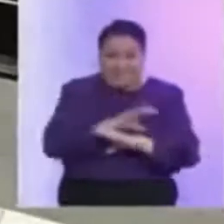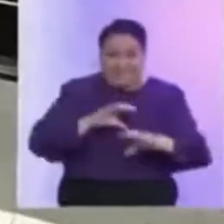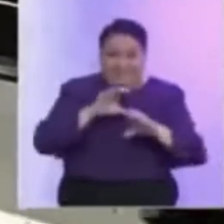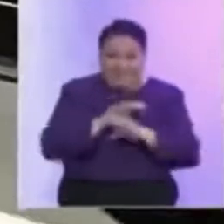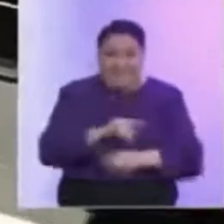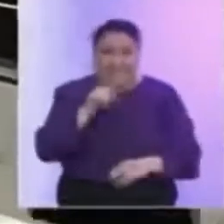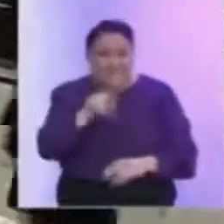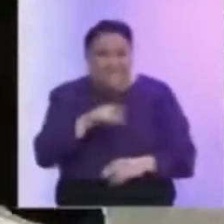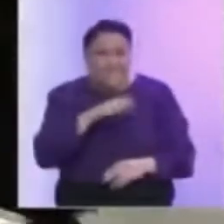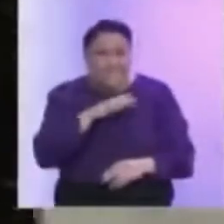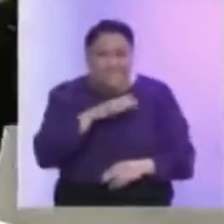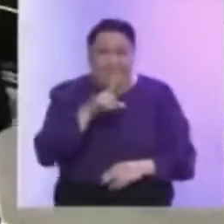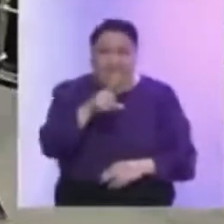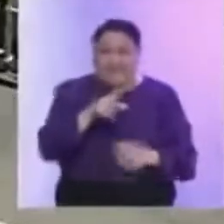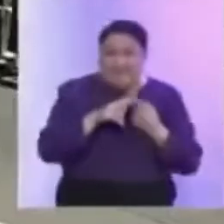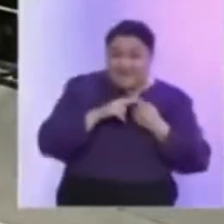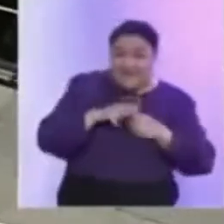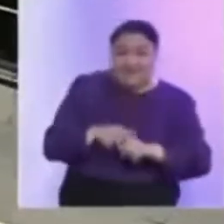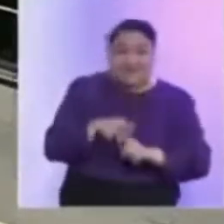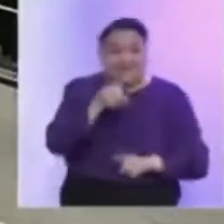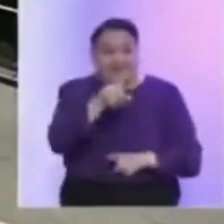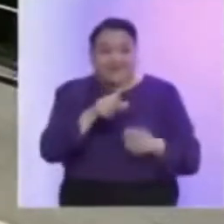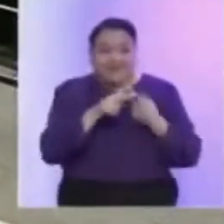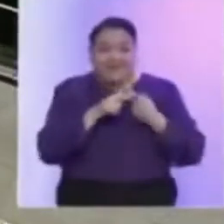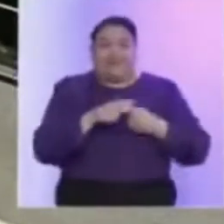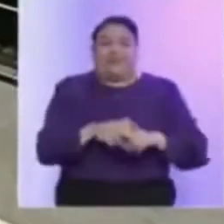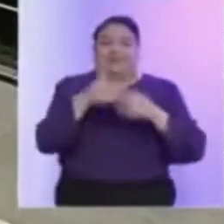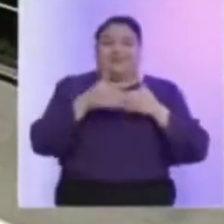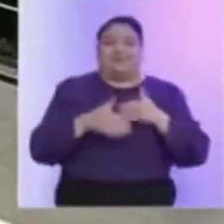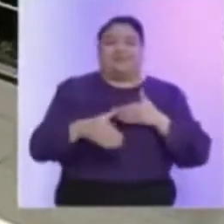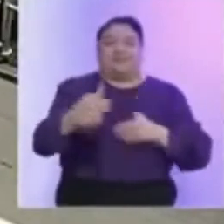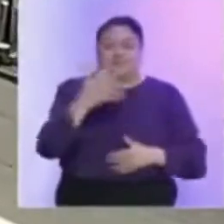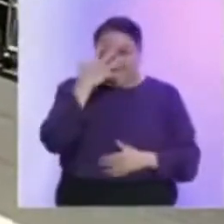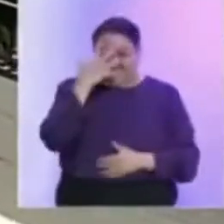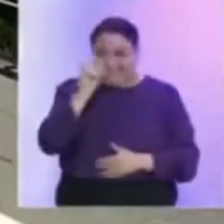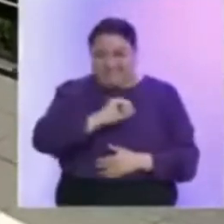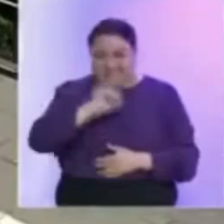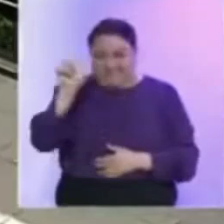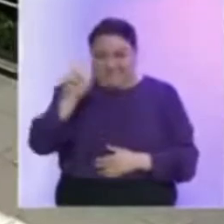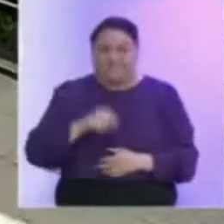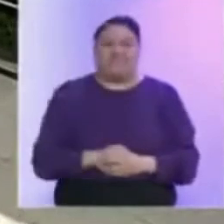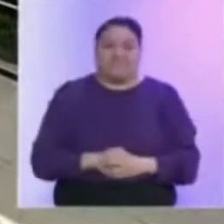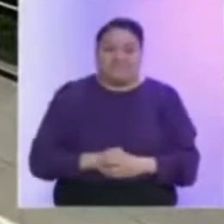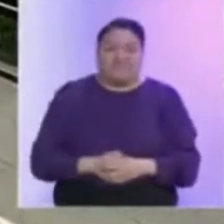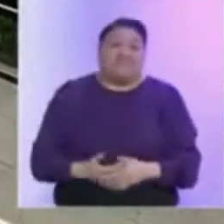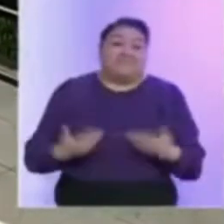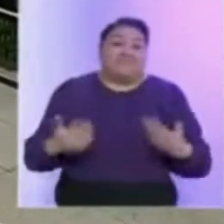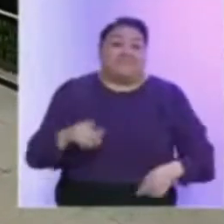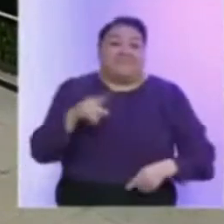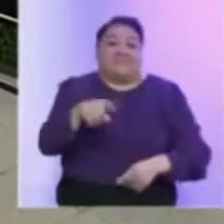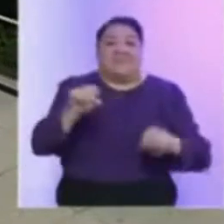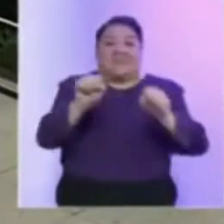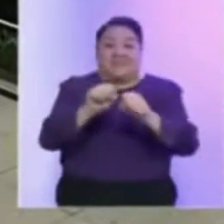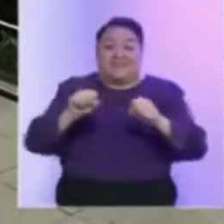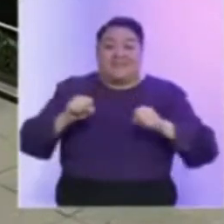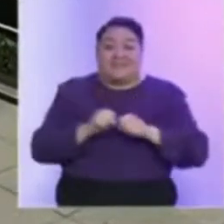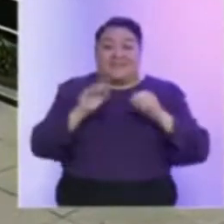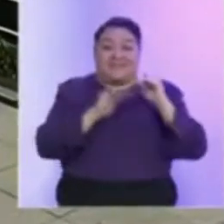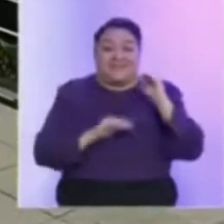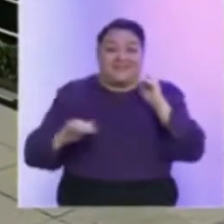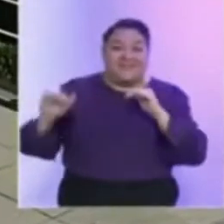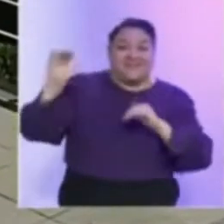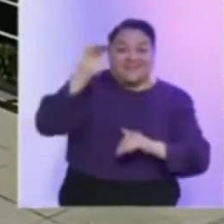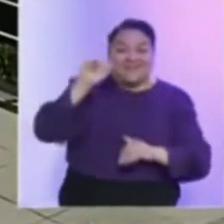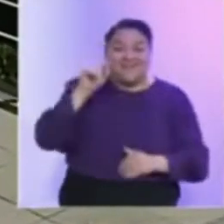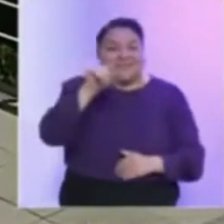el momento de la solemnidad de esta ceremonia que estará por... Y bueno, pues de esta sala superior que